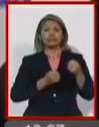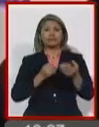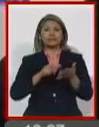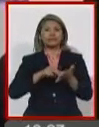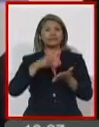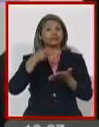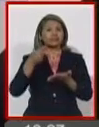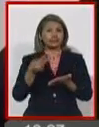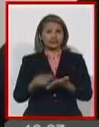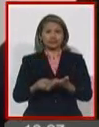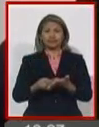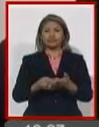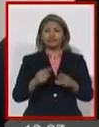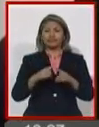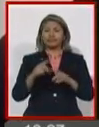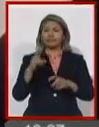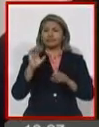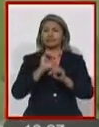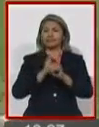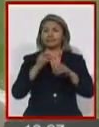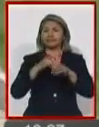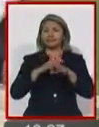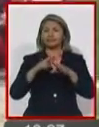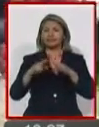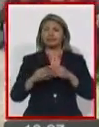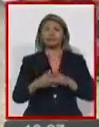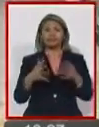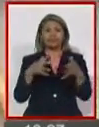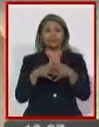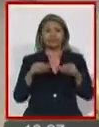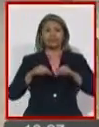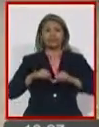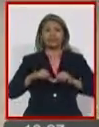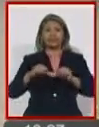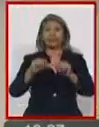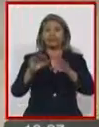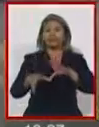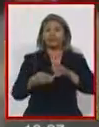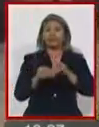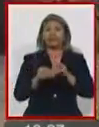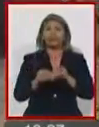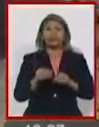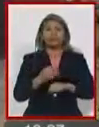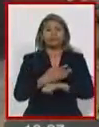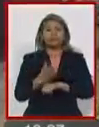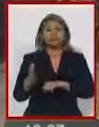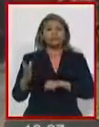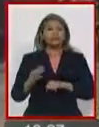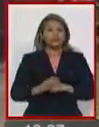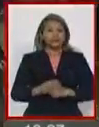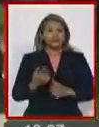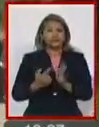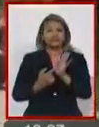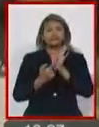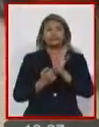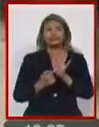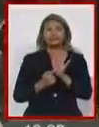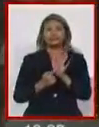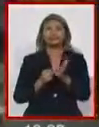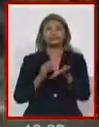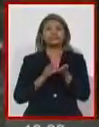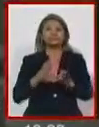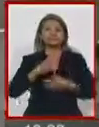una caída, afortunadamente sin mayores consecuencias. Los bloqueos aún continúan incrementándose con el transcurrir del tiempo, lo que muestra